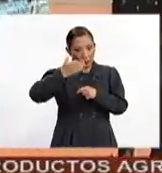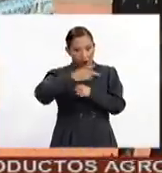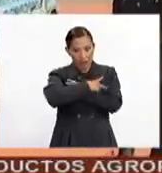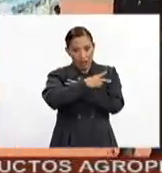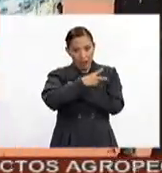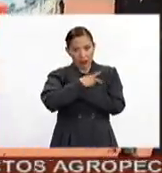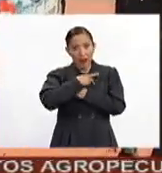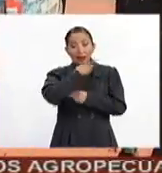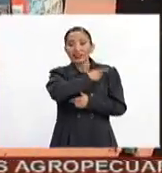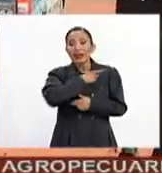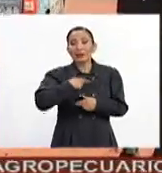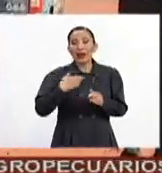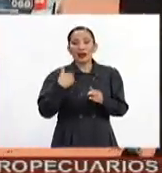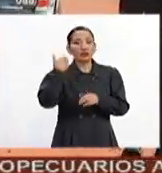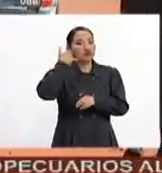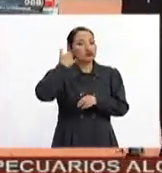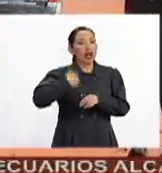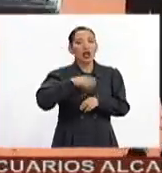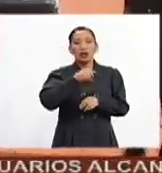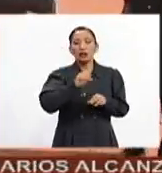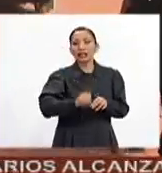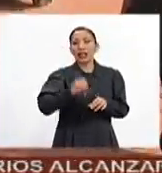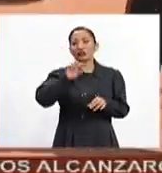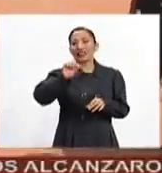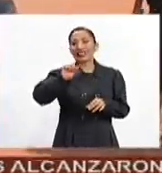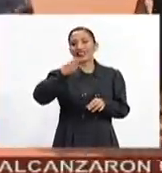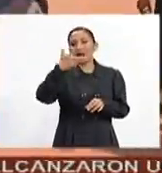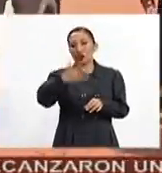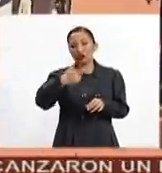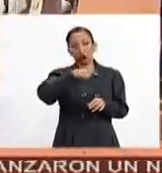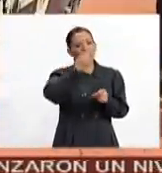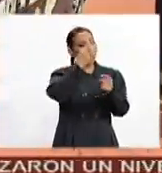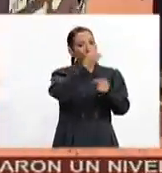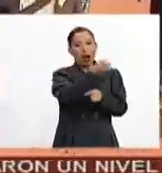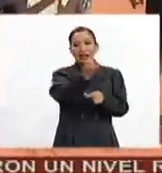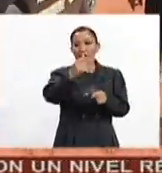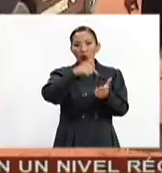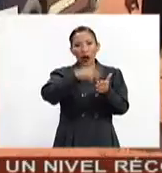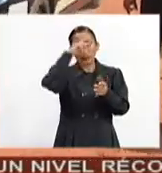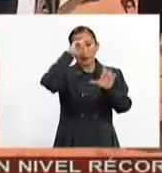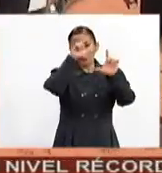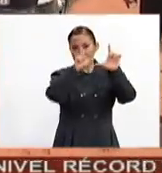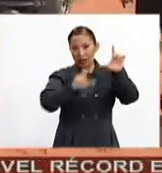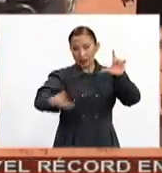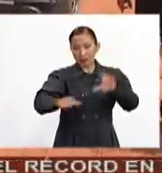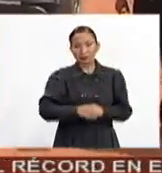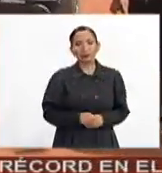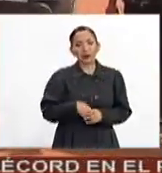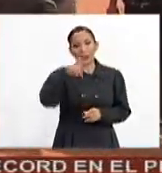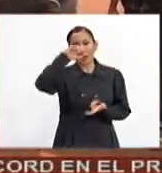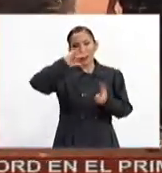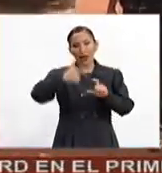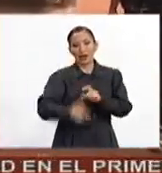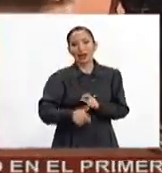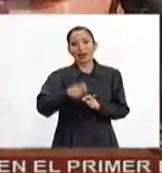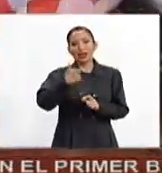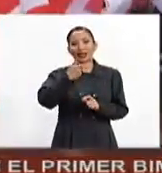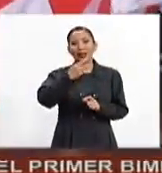vacacional, se debe marcar al número 078 desde cualquier parte del país. Para México al